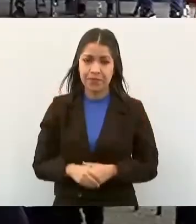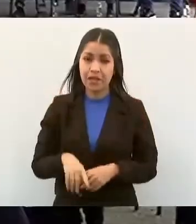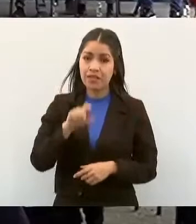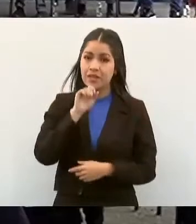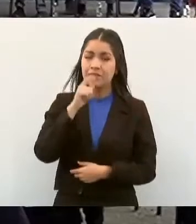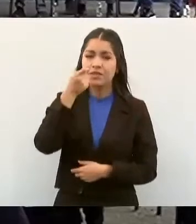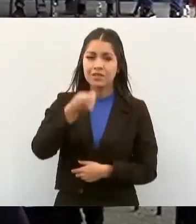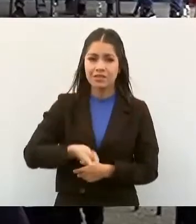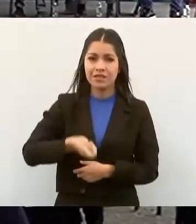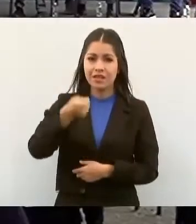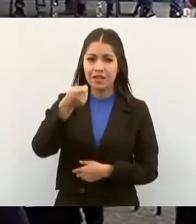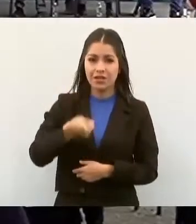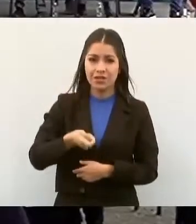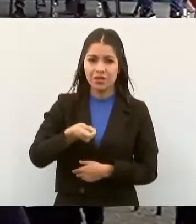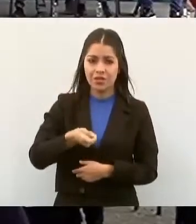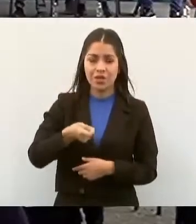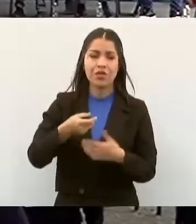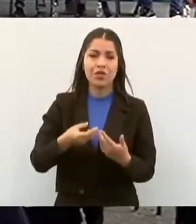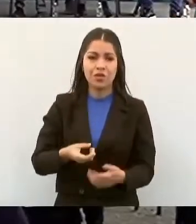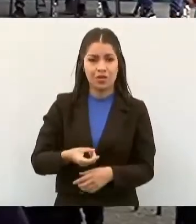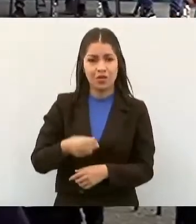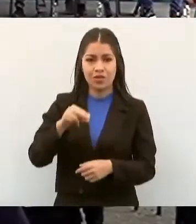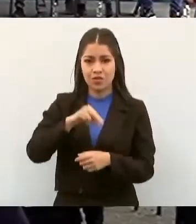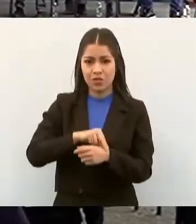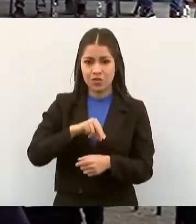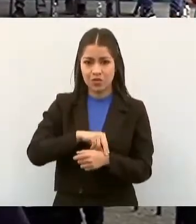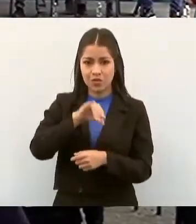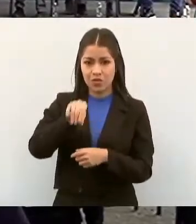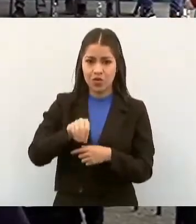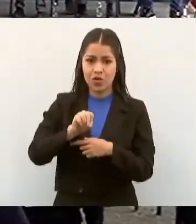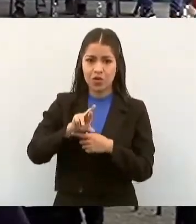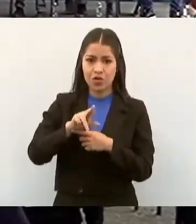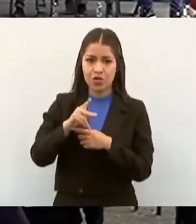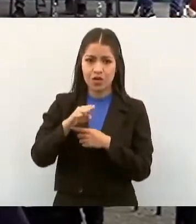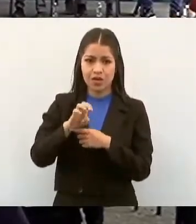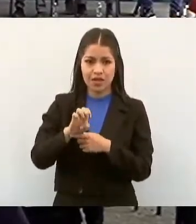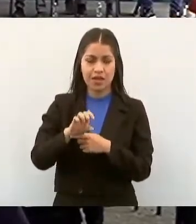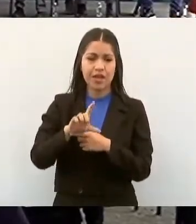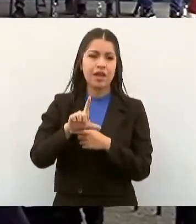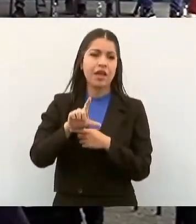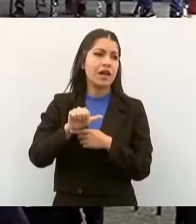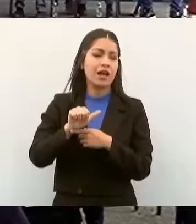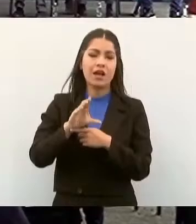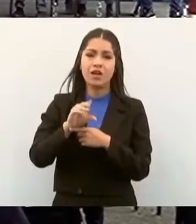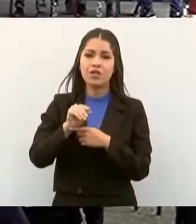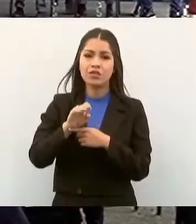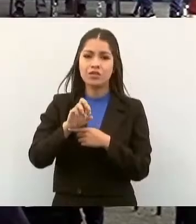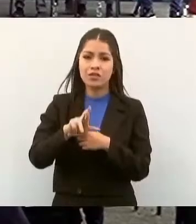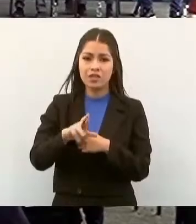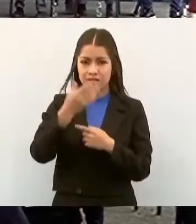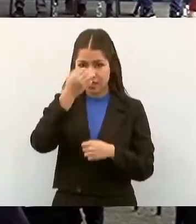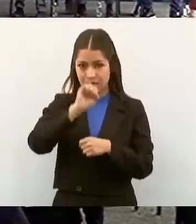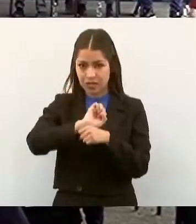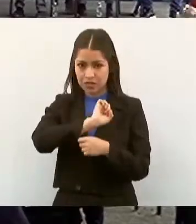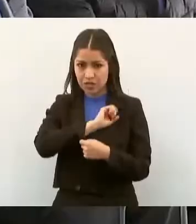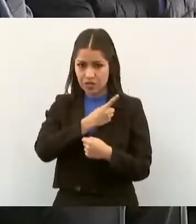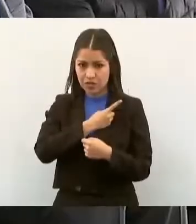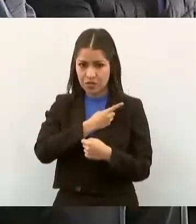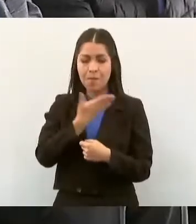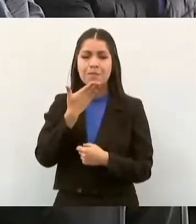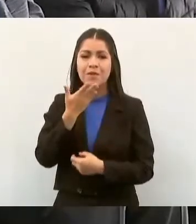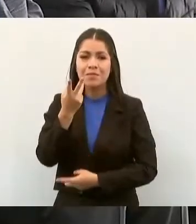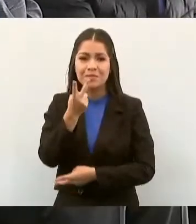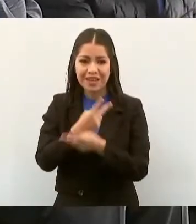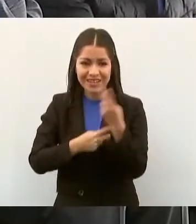Saludo también al doctor Jorge Alcocer, secretario de Salud. Doctor, bienvenido.